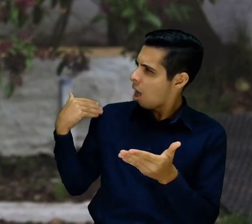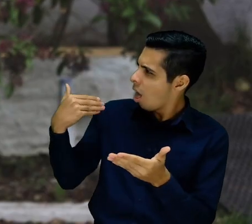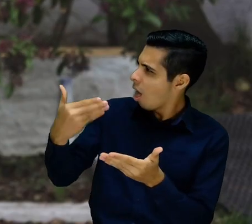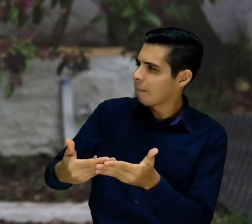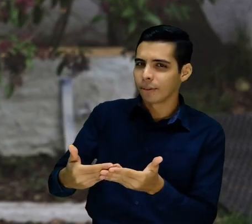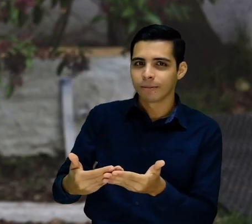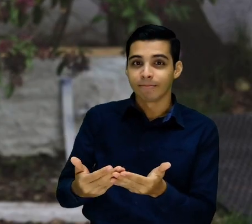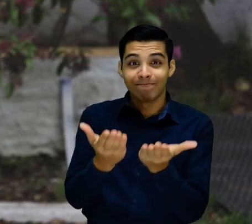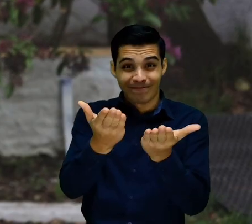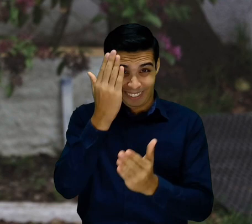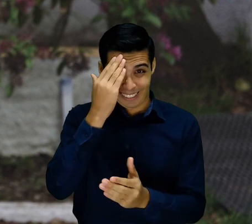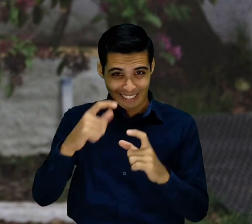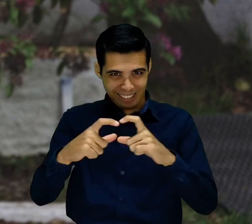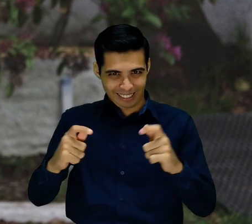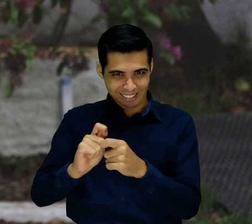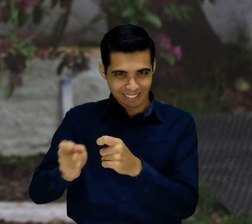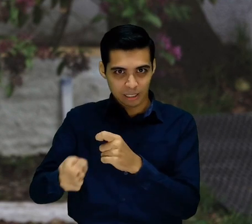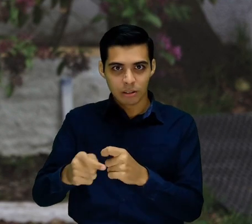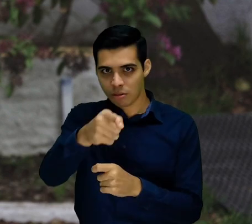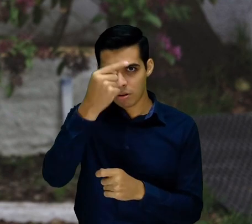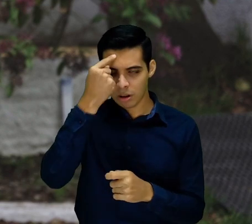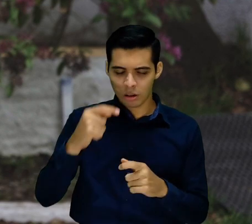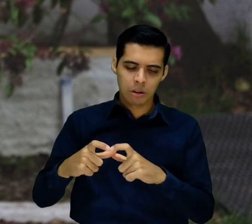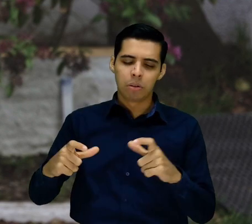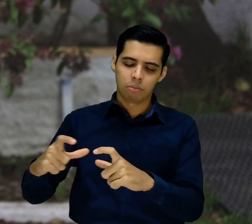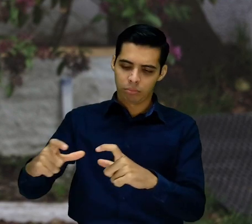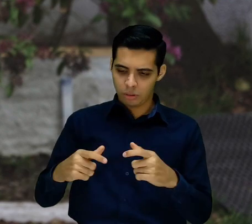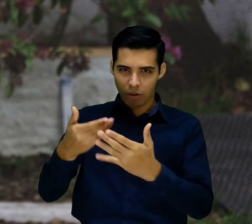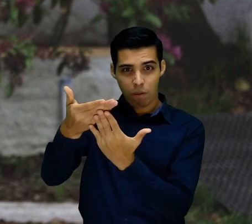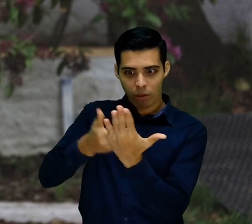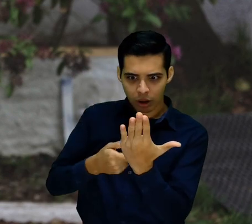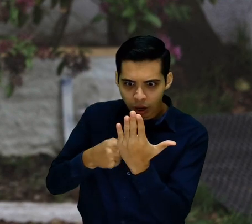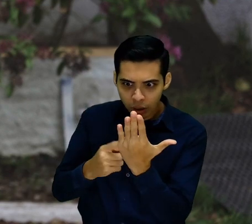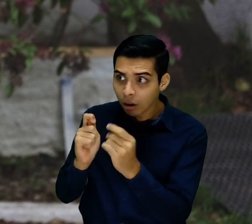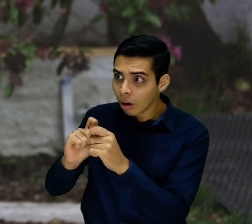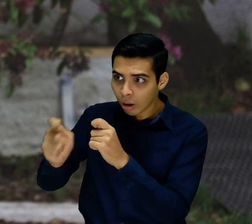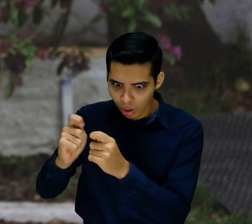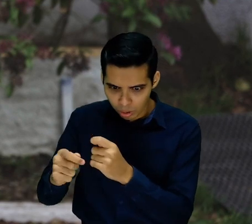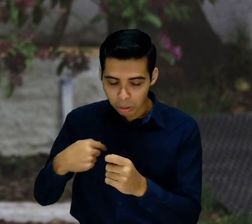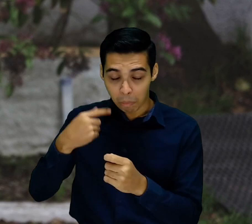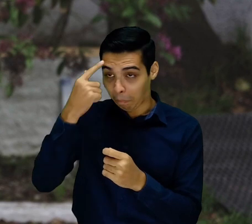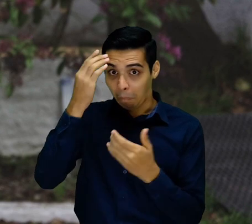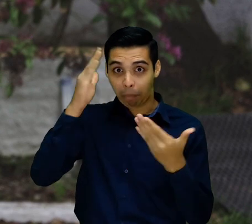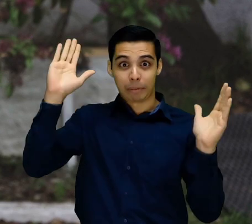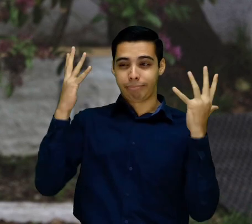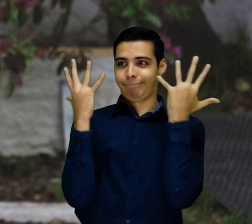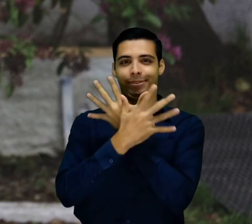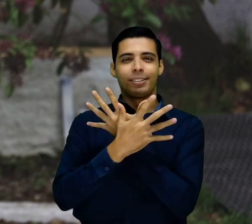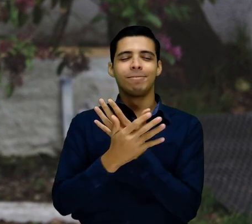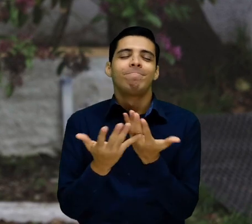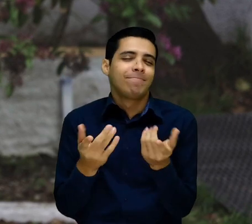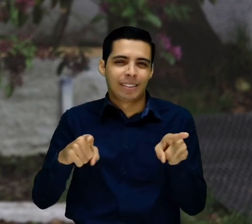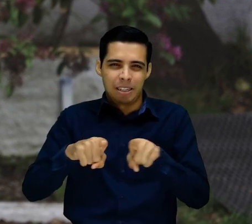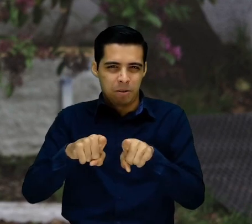cual como cuando llega el extracto de tu tarjeta y te asustas con la cuota mínima a pagar. ¿Cuándo es que gastamos tanto dinero que no nos dimos